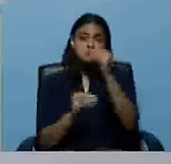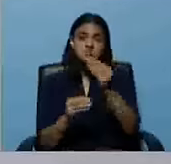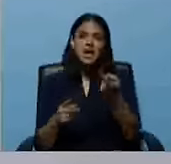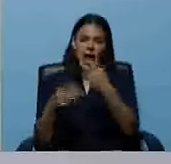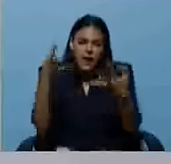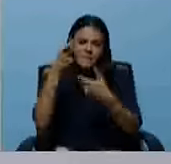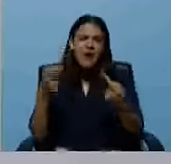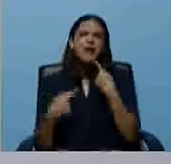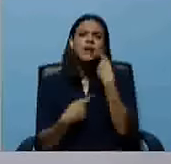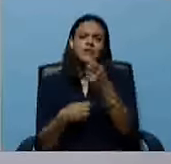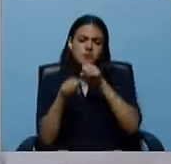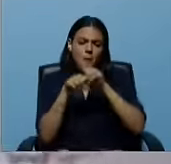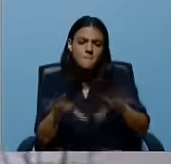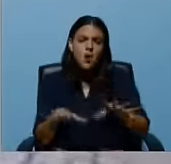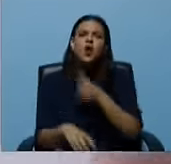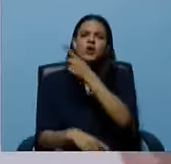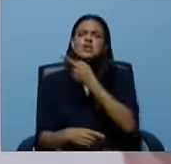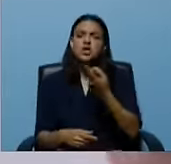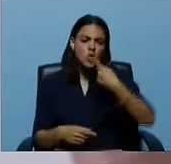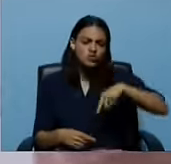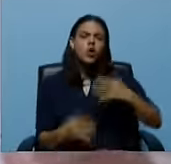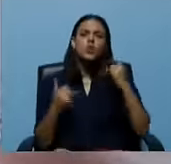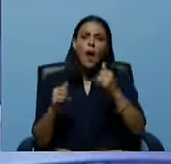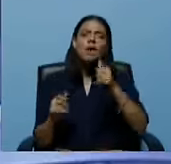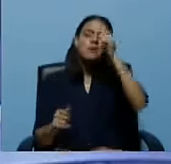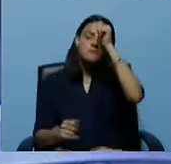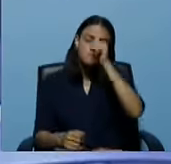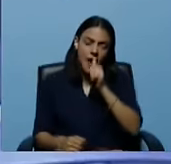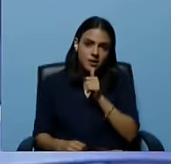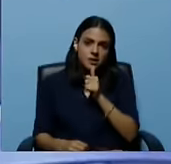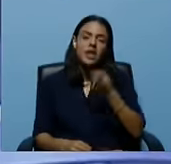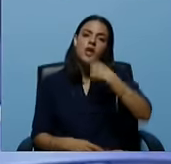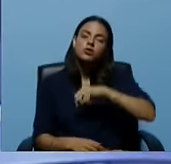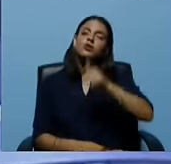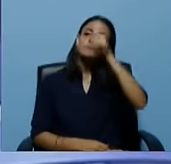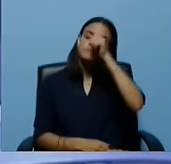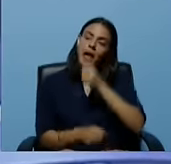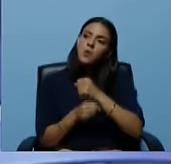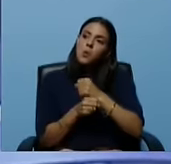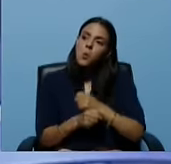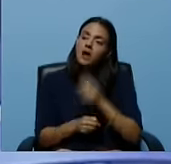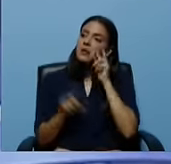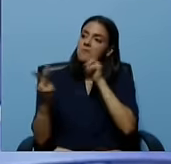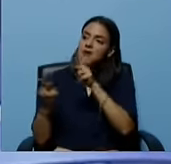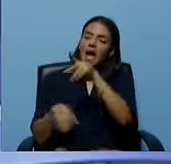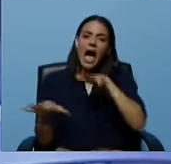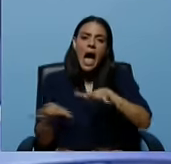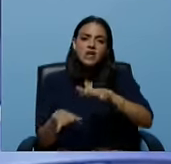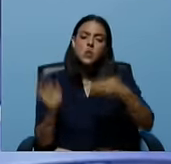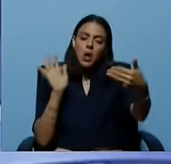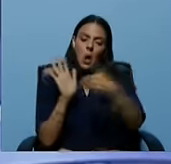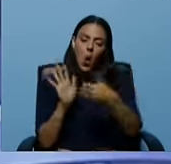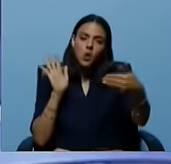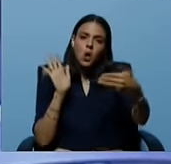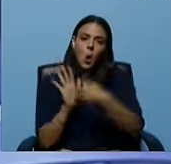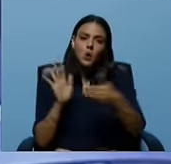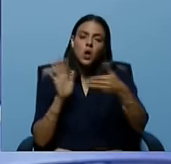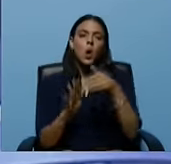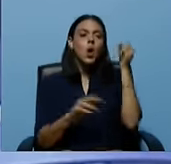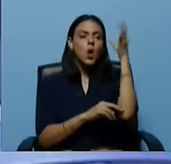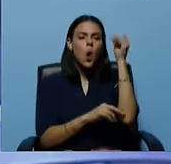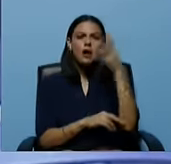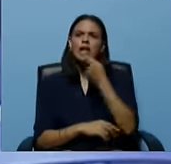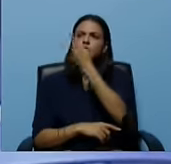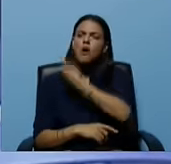Entonces, hemos sido pacientes, hemos aguantado agresión tras agresión tras agresión, el Congreso